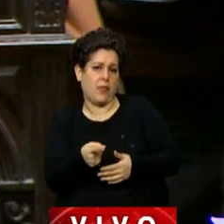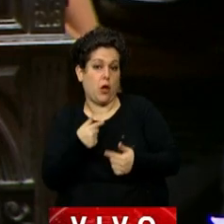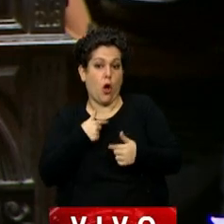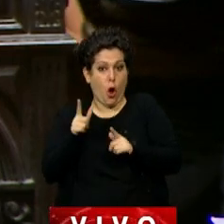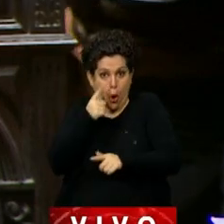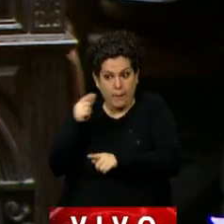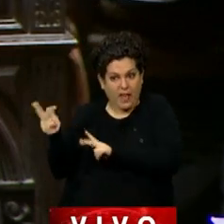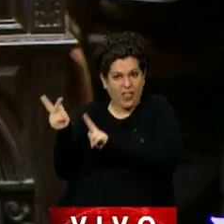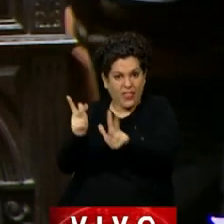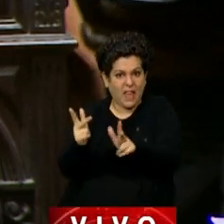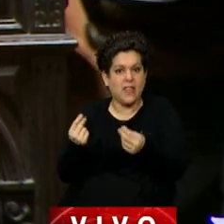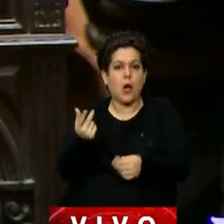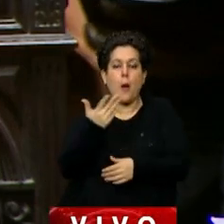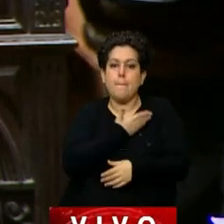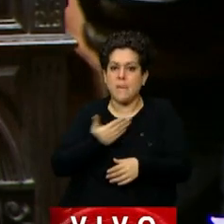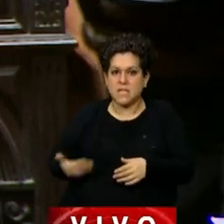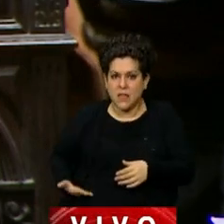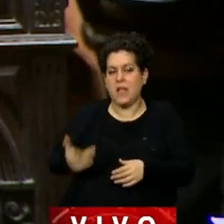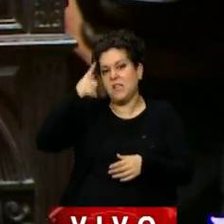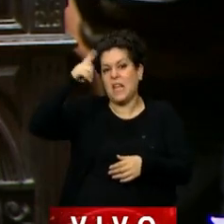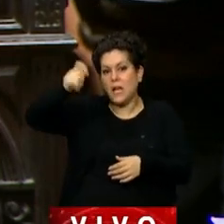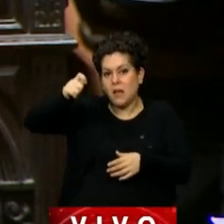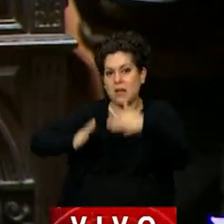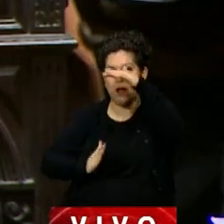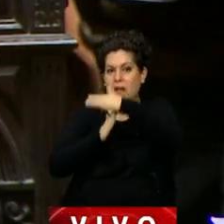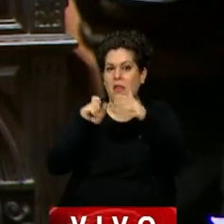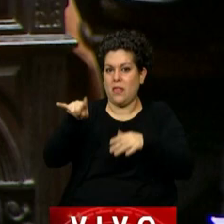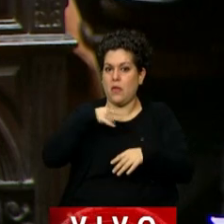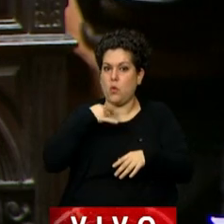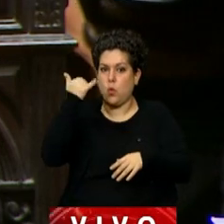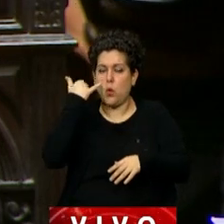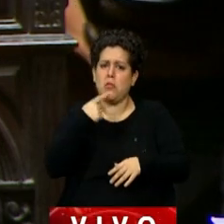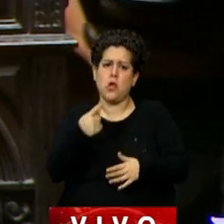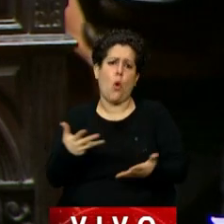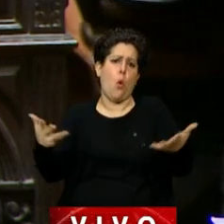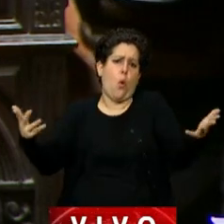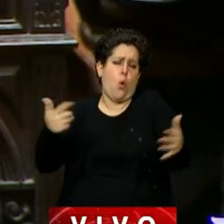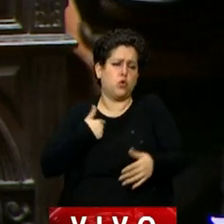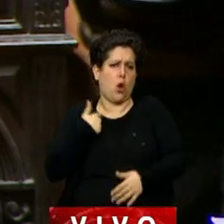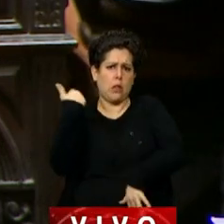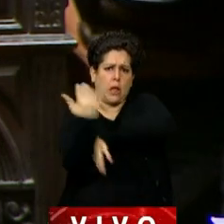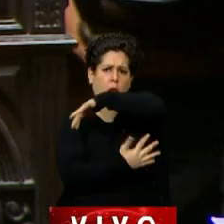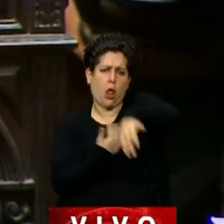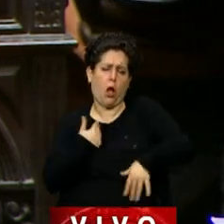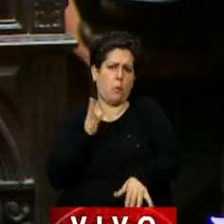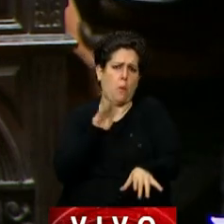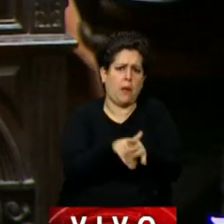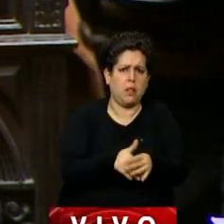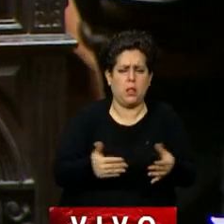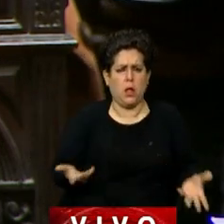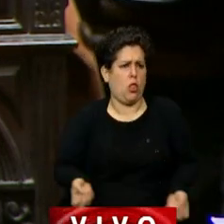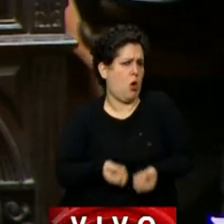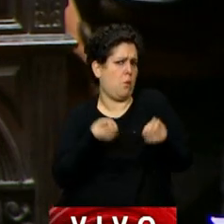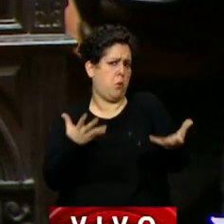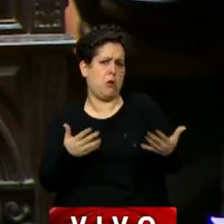dijo Pablo Vaca, presidente del Tribunal Superior de Justicia de Jujuy. Voy a tener que estar metido en este quilombo. ¿Por qué